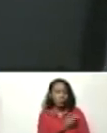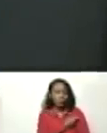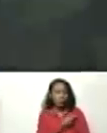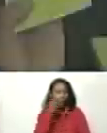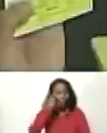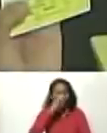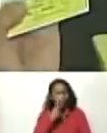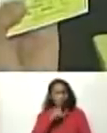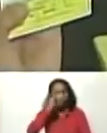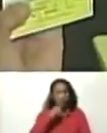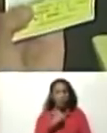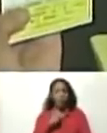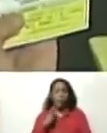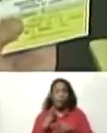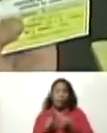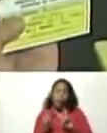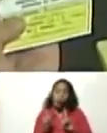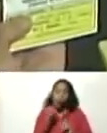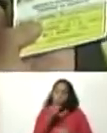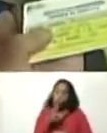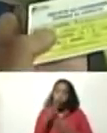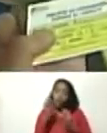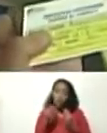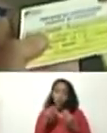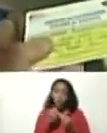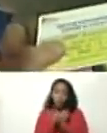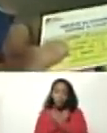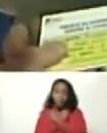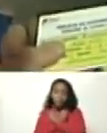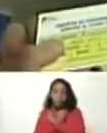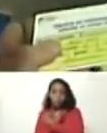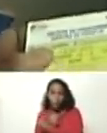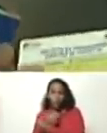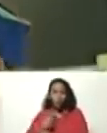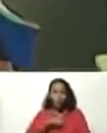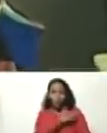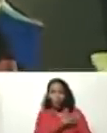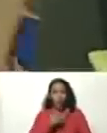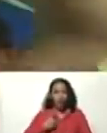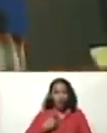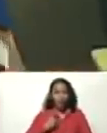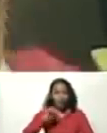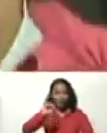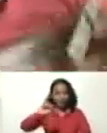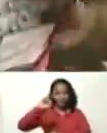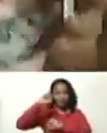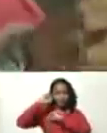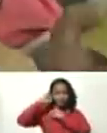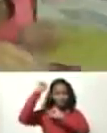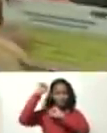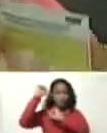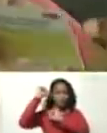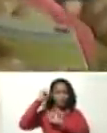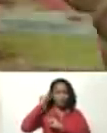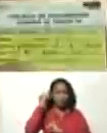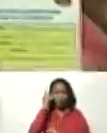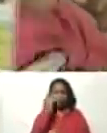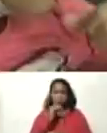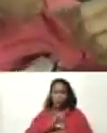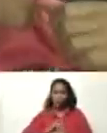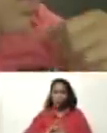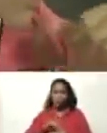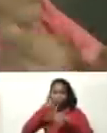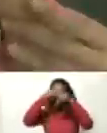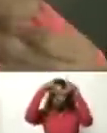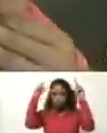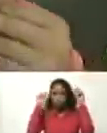aquí, pero con mucho amor, nuestras queridas heroínas y héroes, médicos,